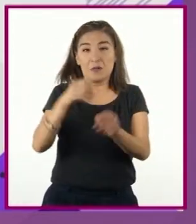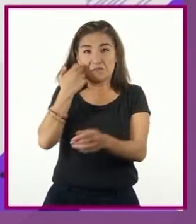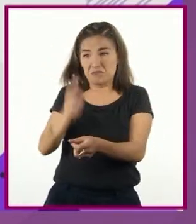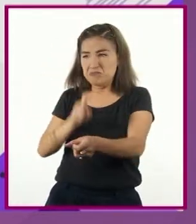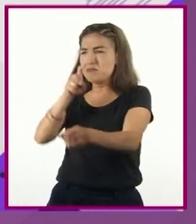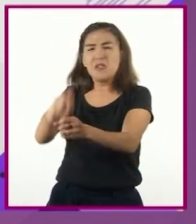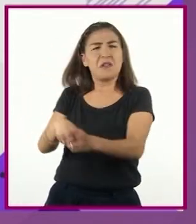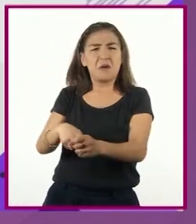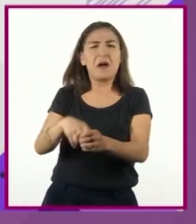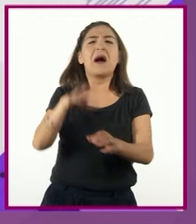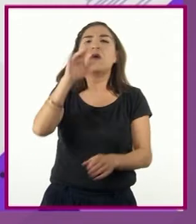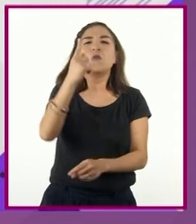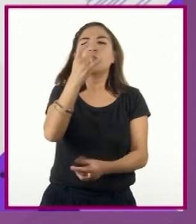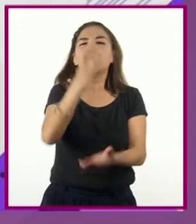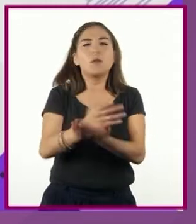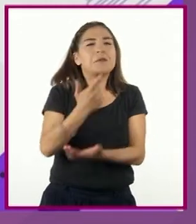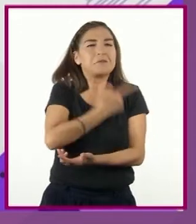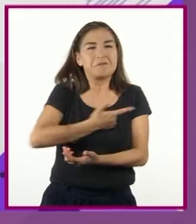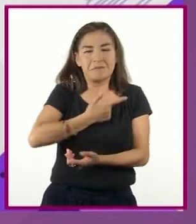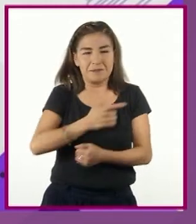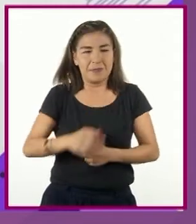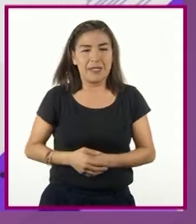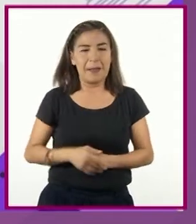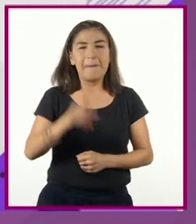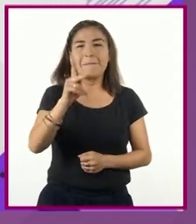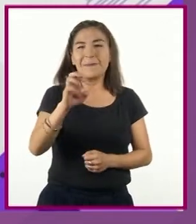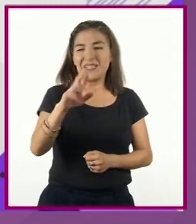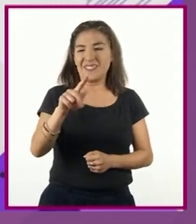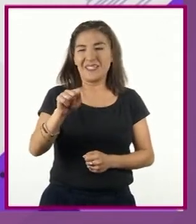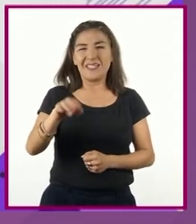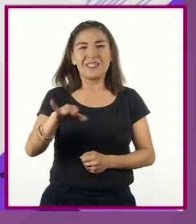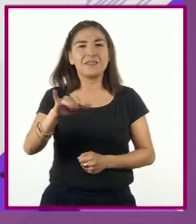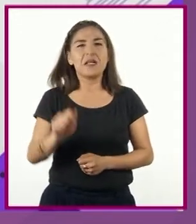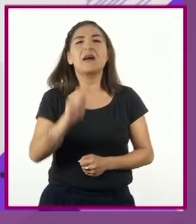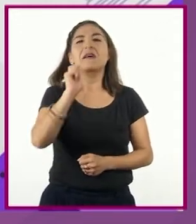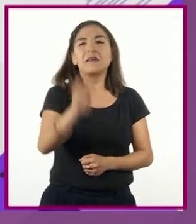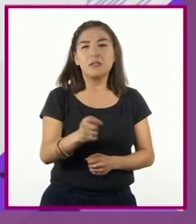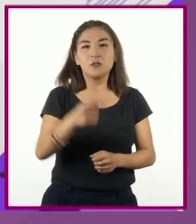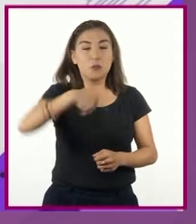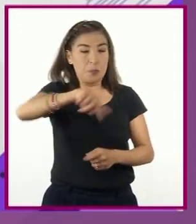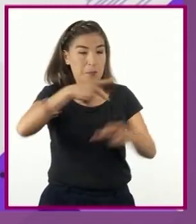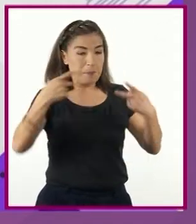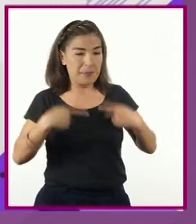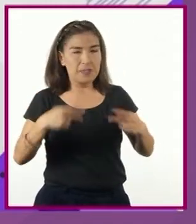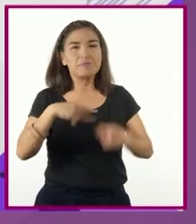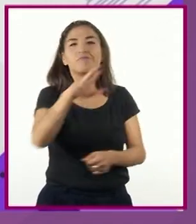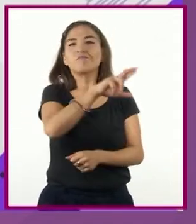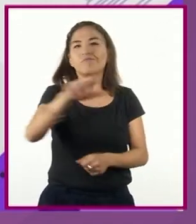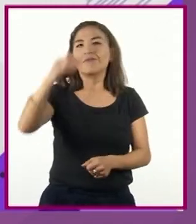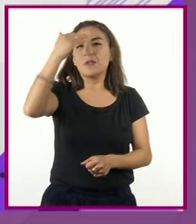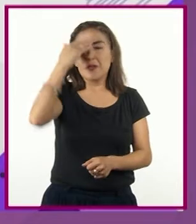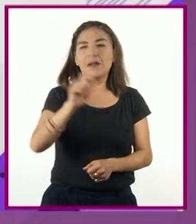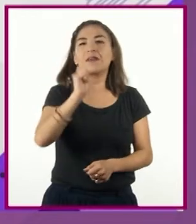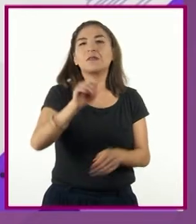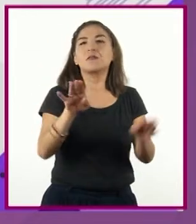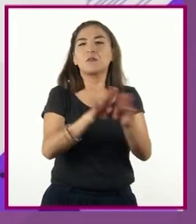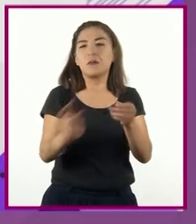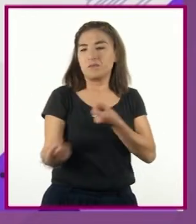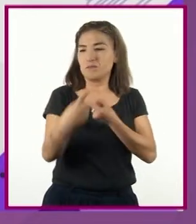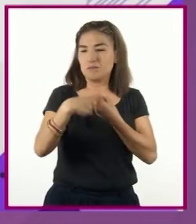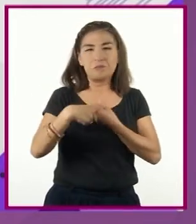ellos. De pertenencia. Los individuos forman parte y son reconocidos como integrantes del